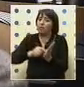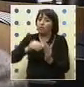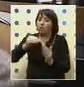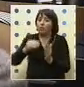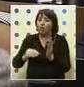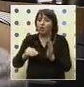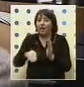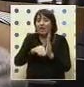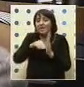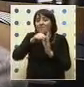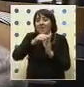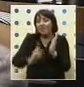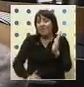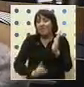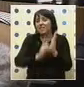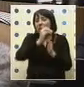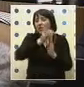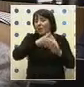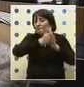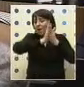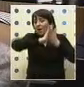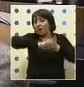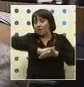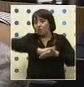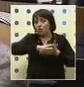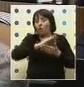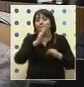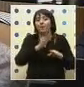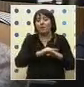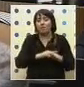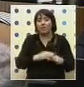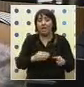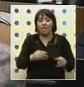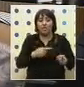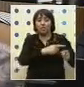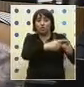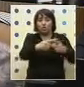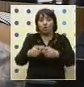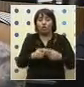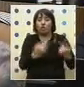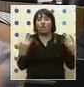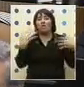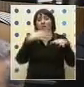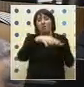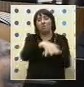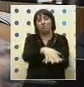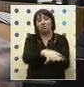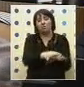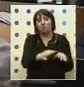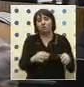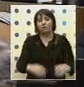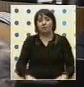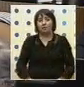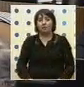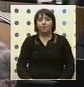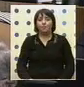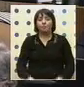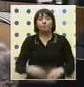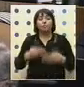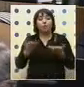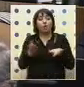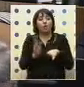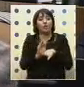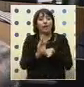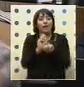desarrollo que alcancen para todos y todas y permitan una sociedad más inclusiva y cohesionada. Con esta